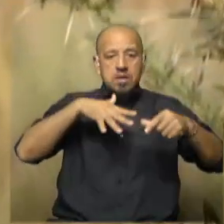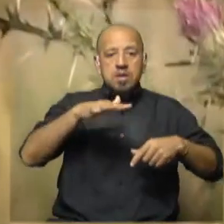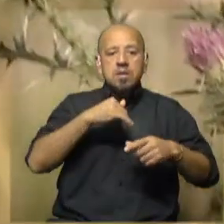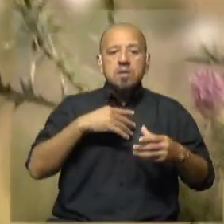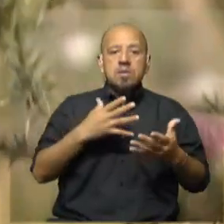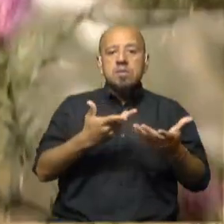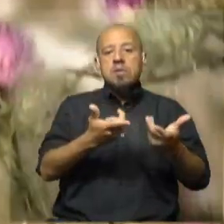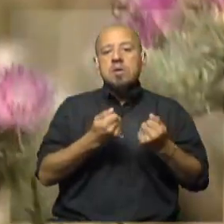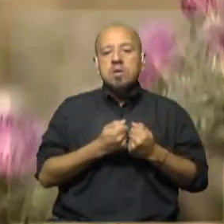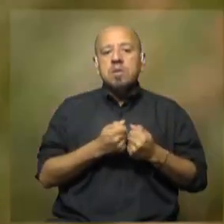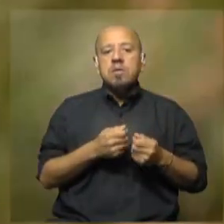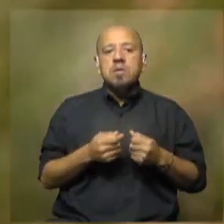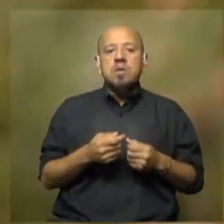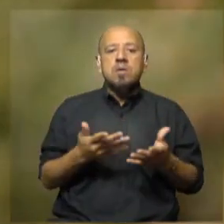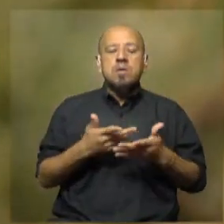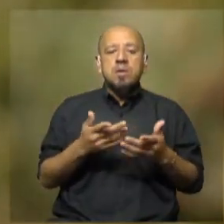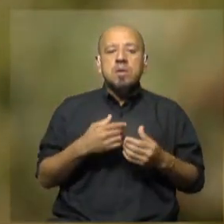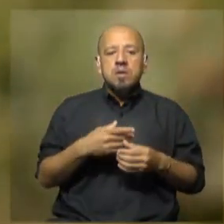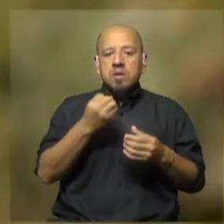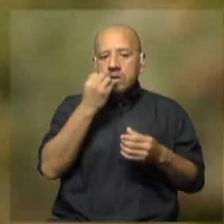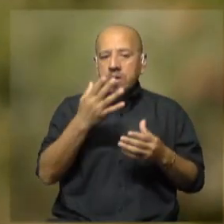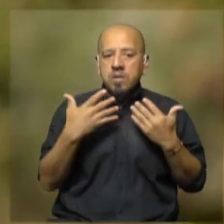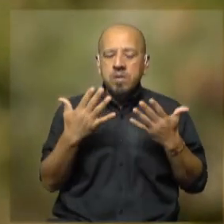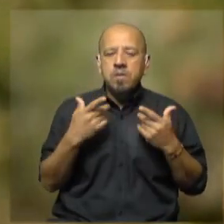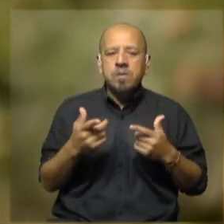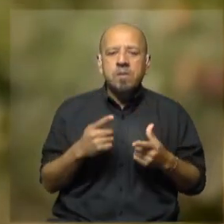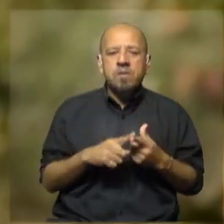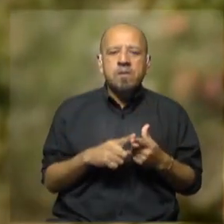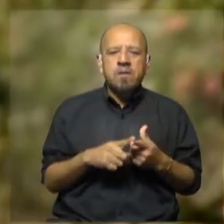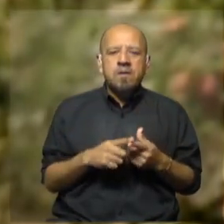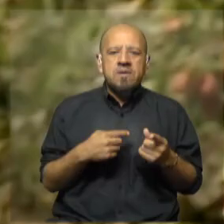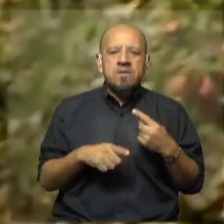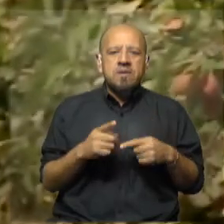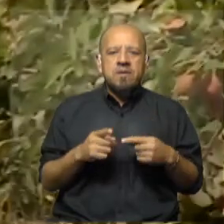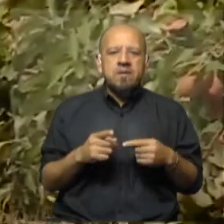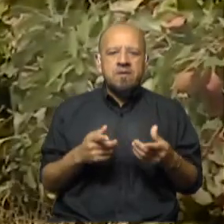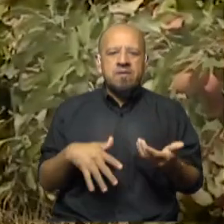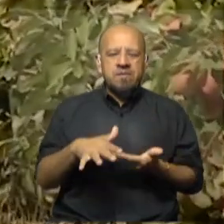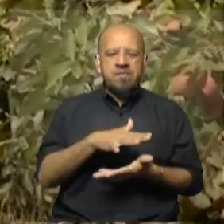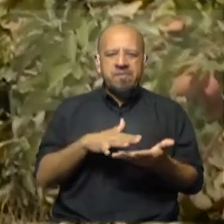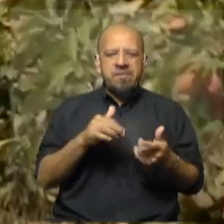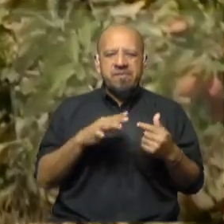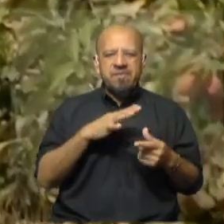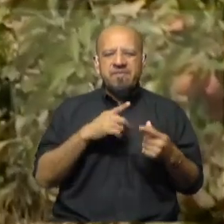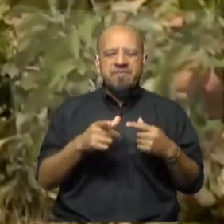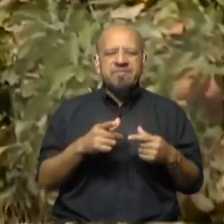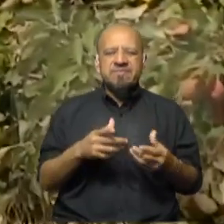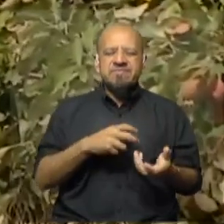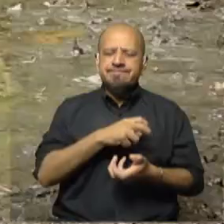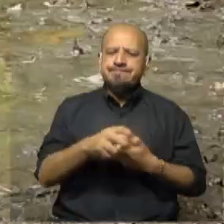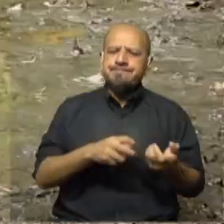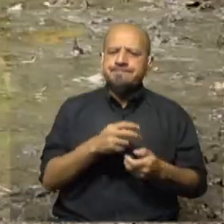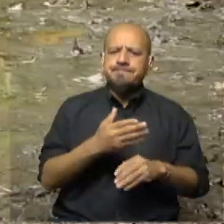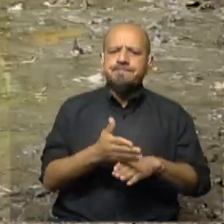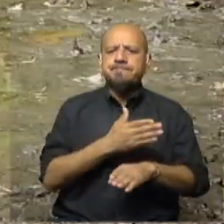ayuda hacia finales de la primavera o lo que pueden ser los principios del verano, pero no ayuda a paliar una situación que venía bastante complicada de